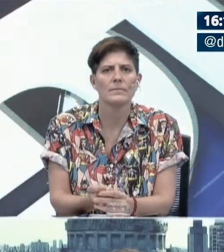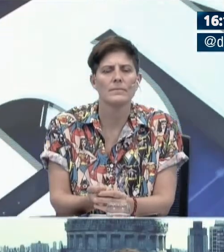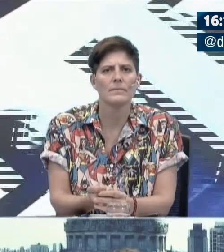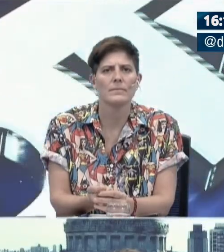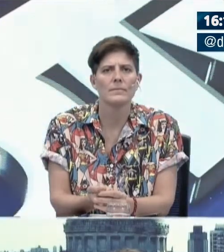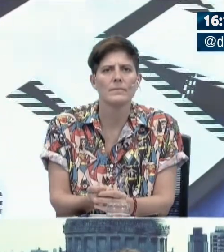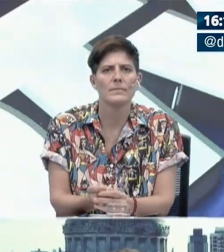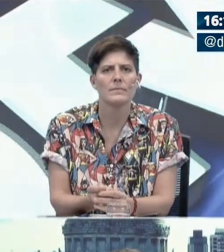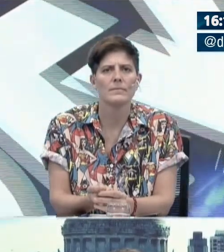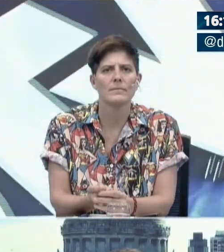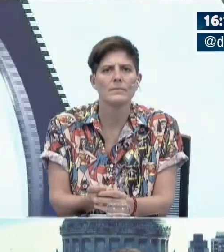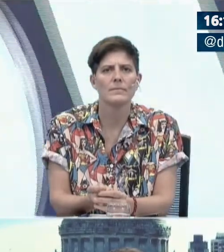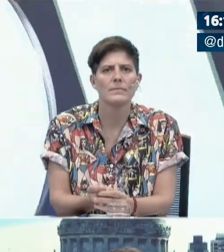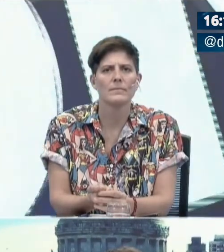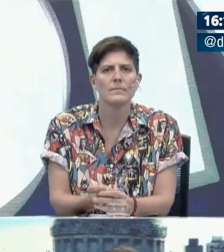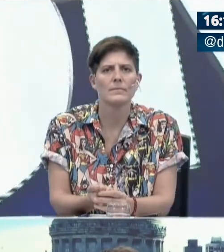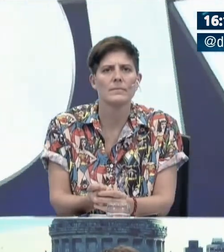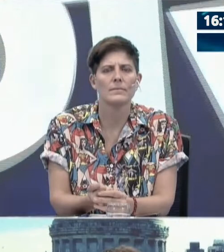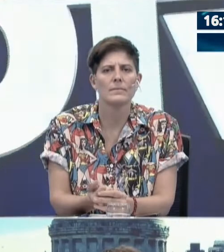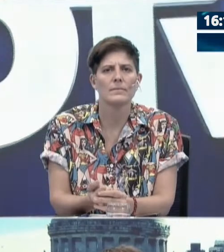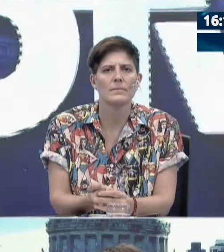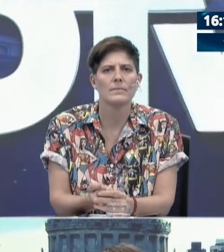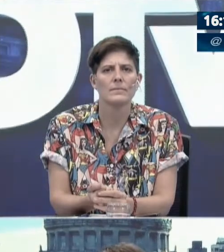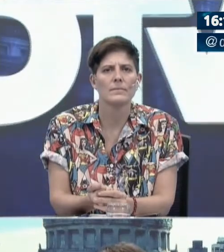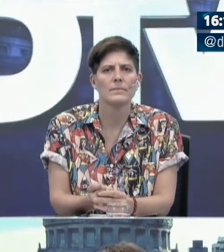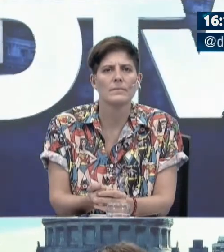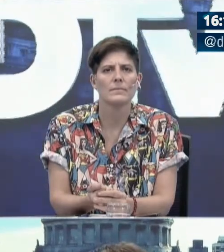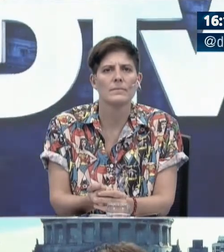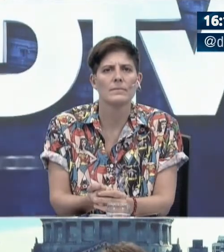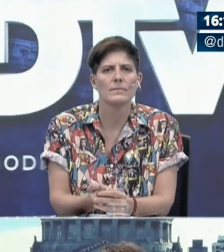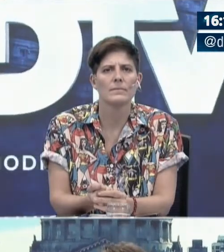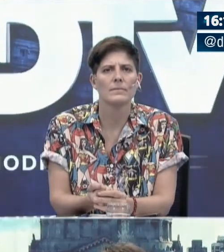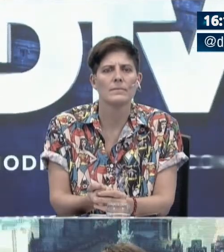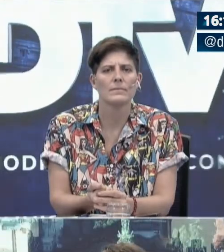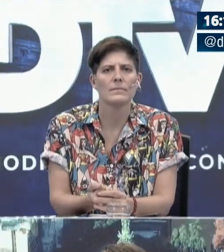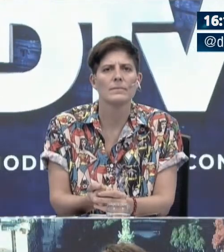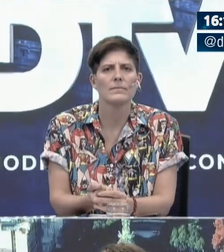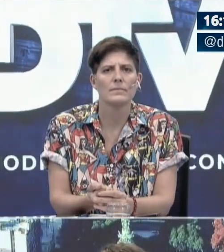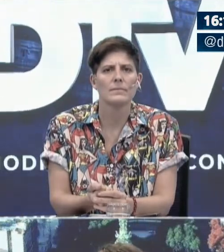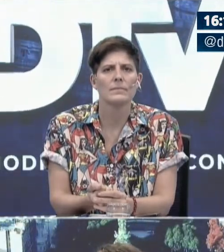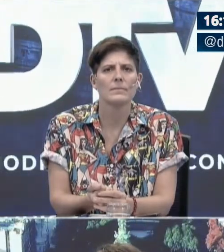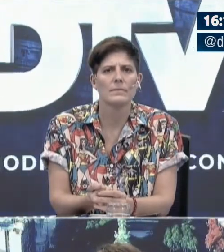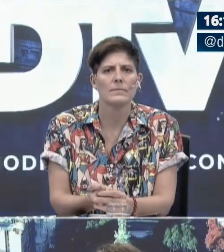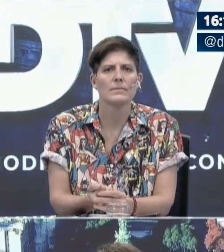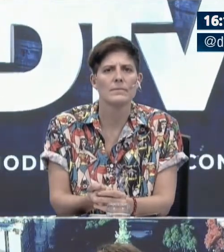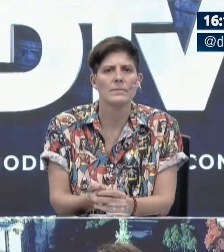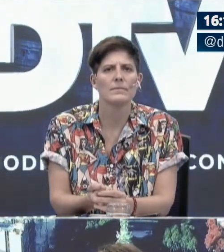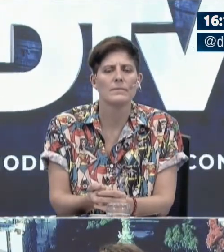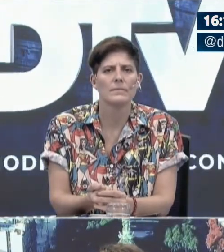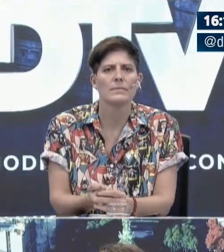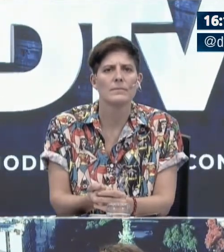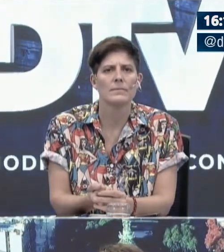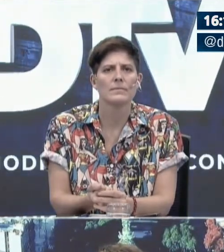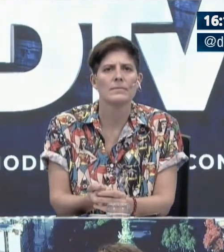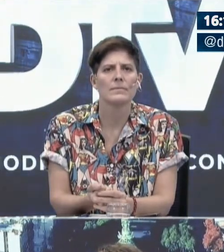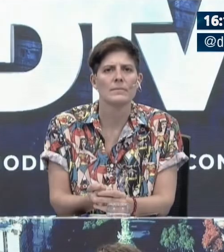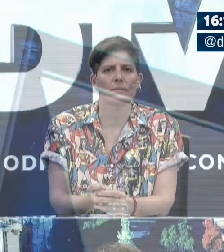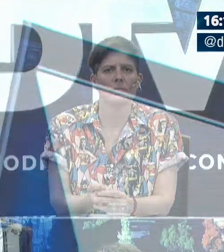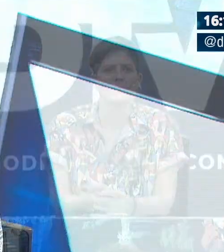del proceso cuando llega a conocimiento de la Corte una causa en la propia Corte. Esto es lo que van a venir a exponer la semana que